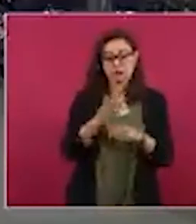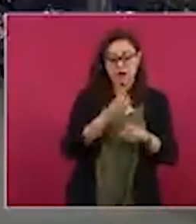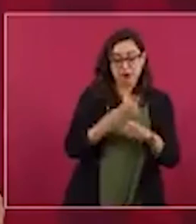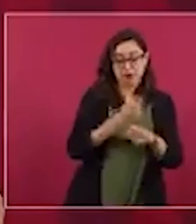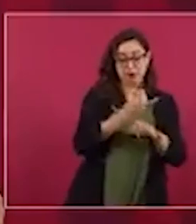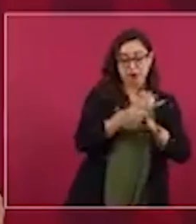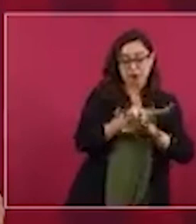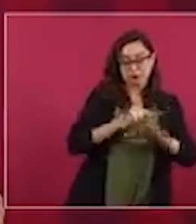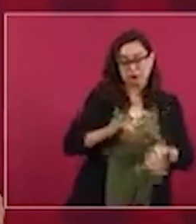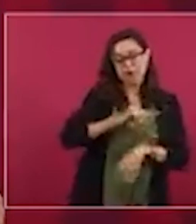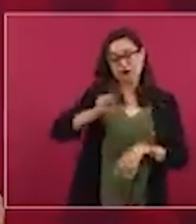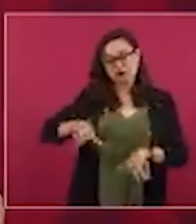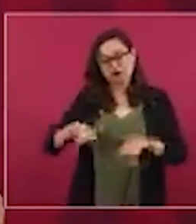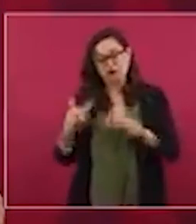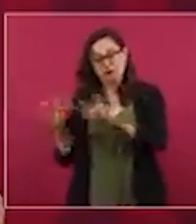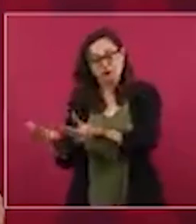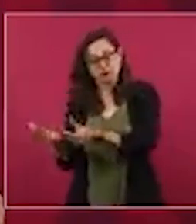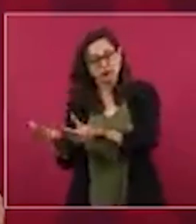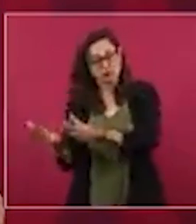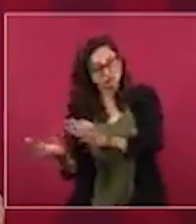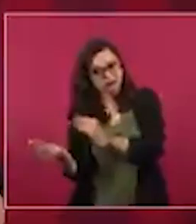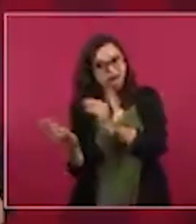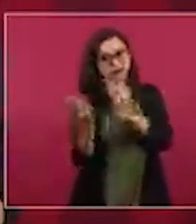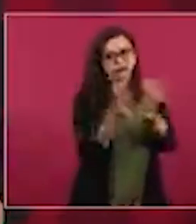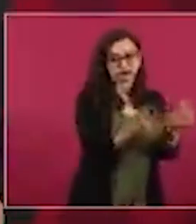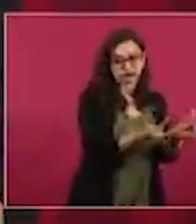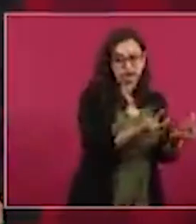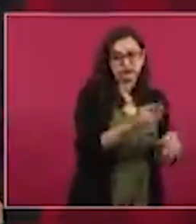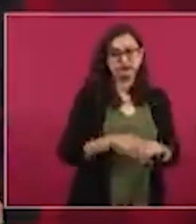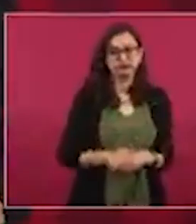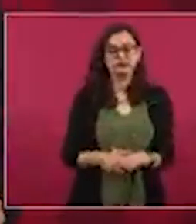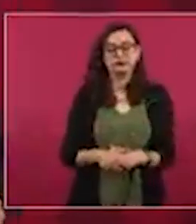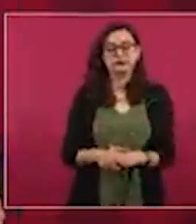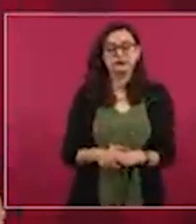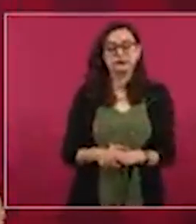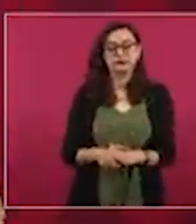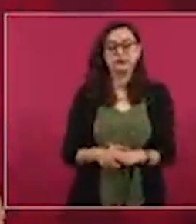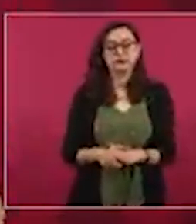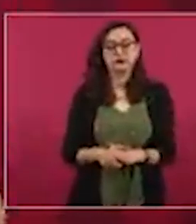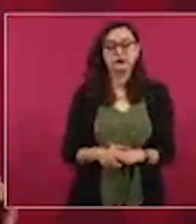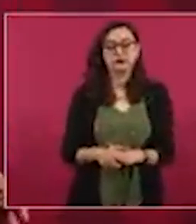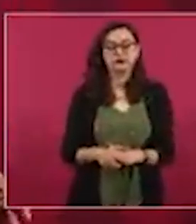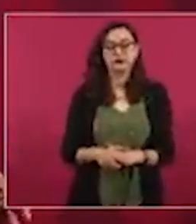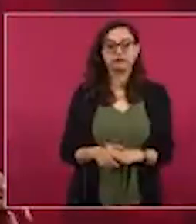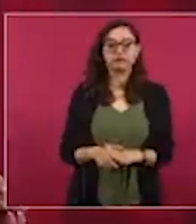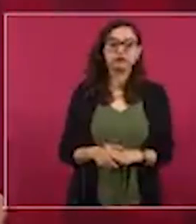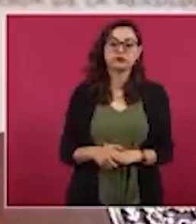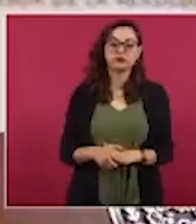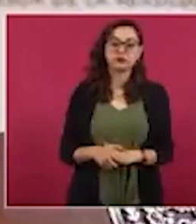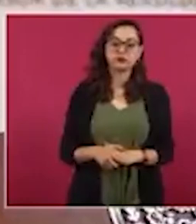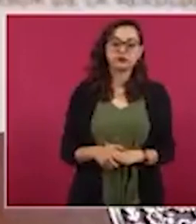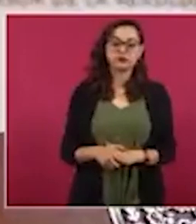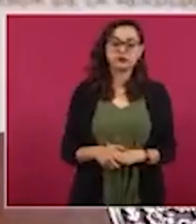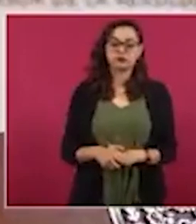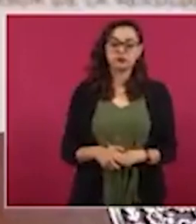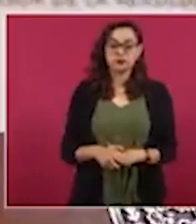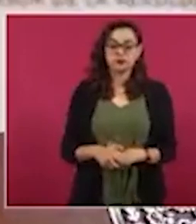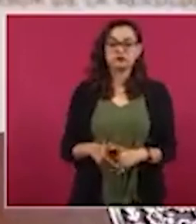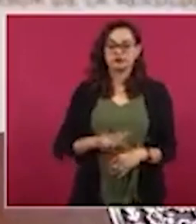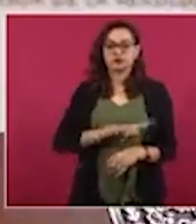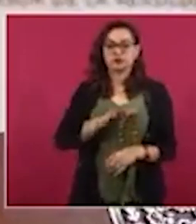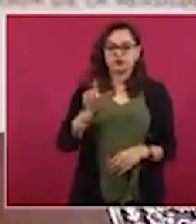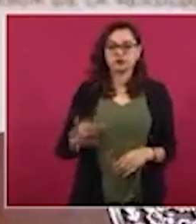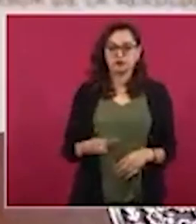sí. ¿Por ahí de las 6 de la tarde, 7? 6 o 7. él entrega ya el